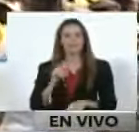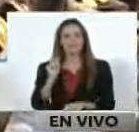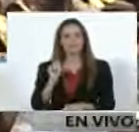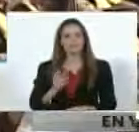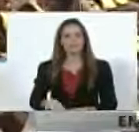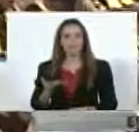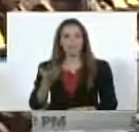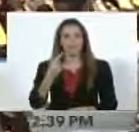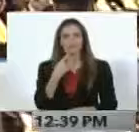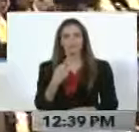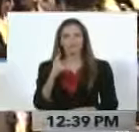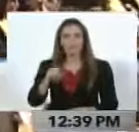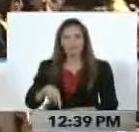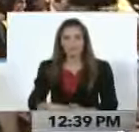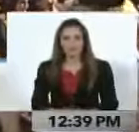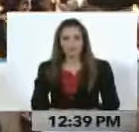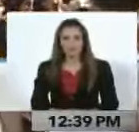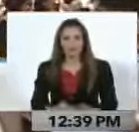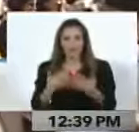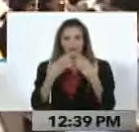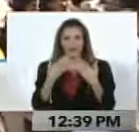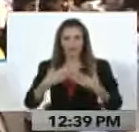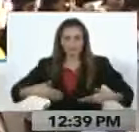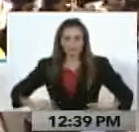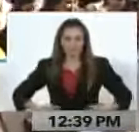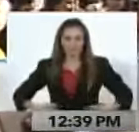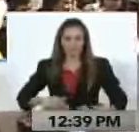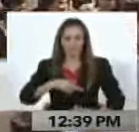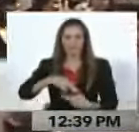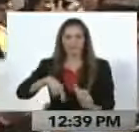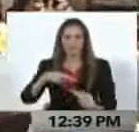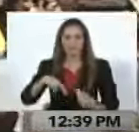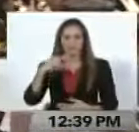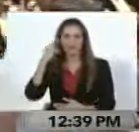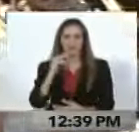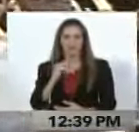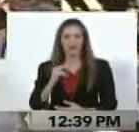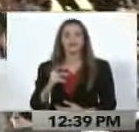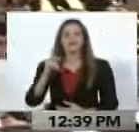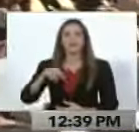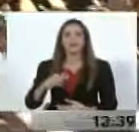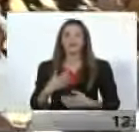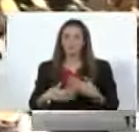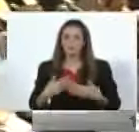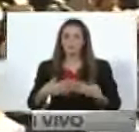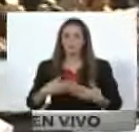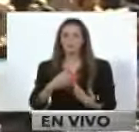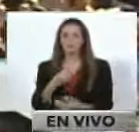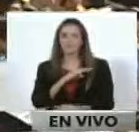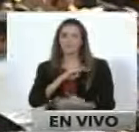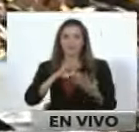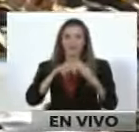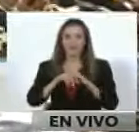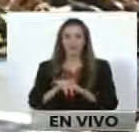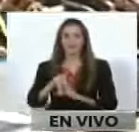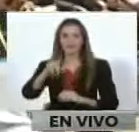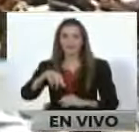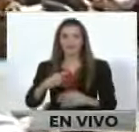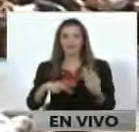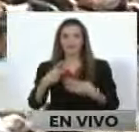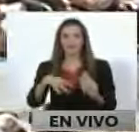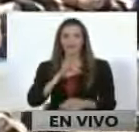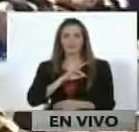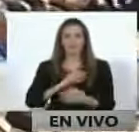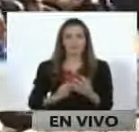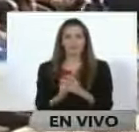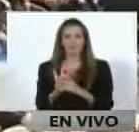importante destacar que gracias a los esfuerzos de la Revolución Bolivariana, tras la puesta en marcha de la misión Barrio Adentro, programa social que